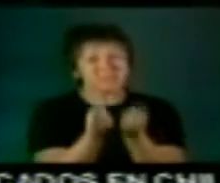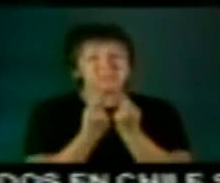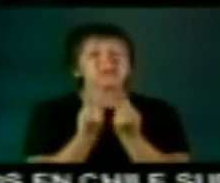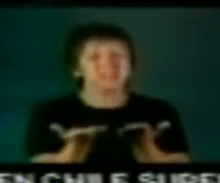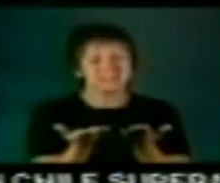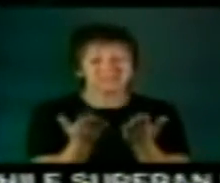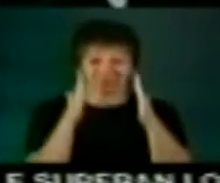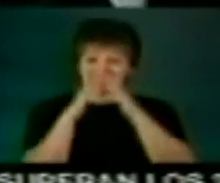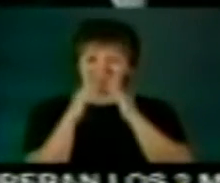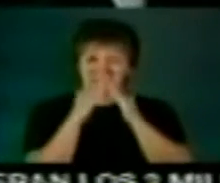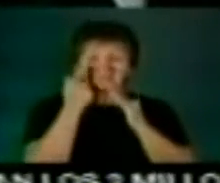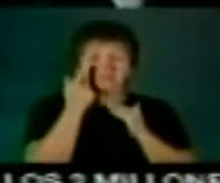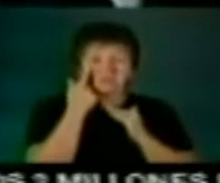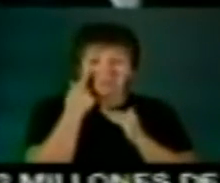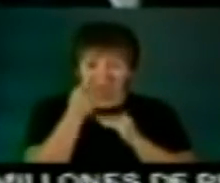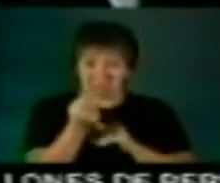En primera instancia,